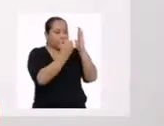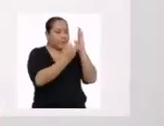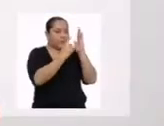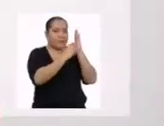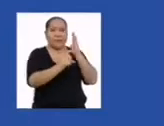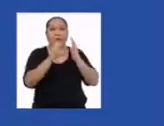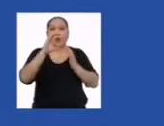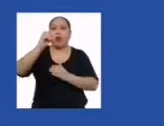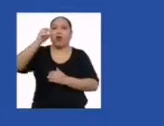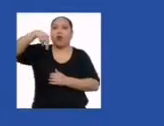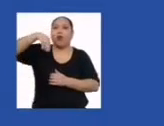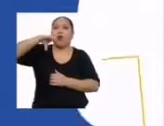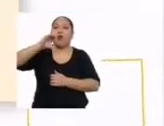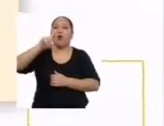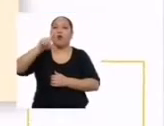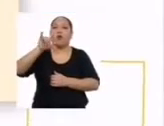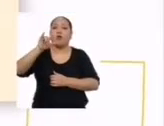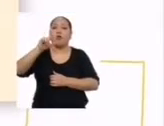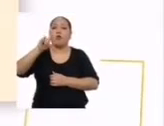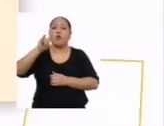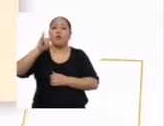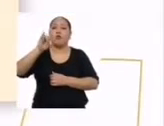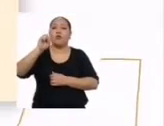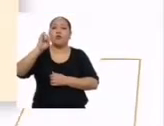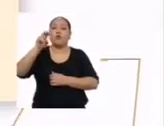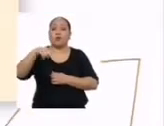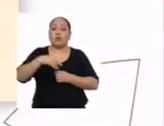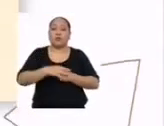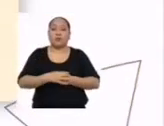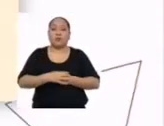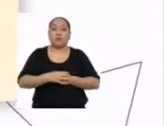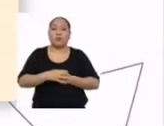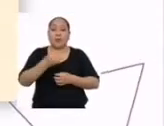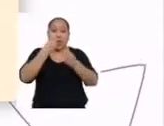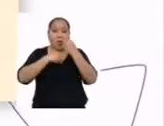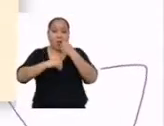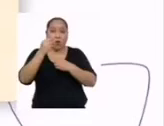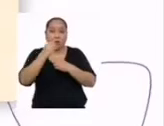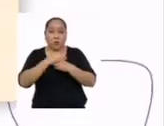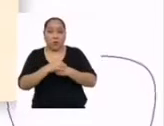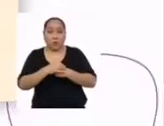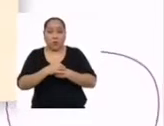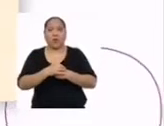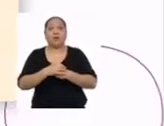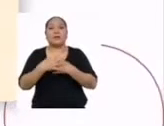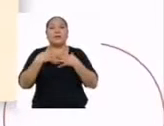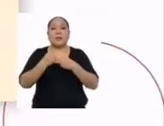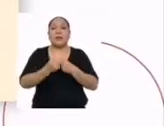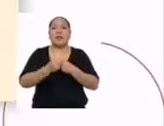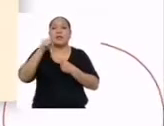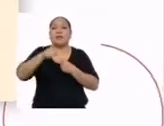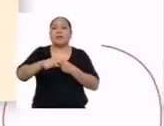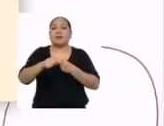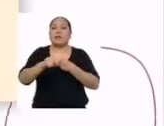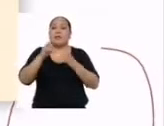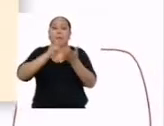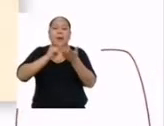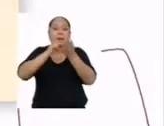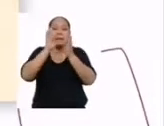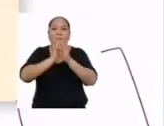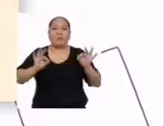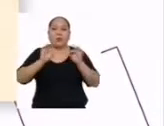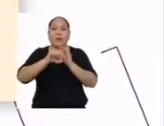conclusión. Ahí va. La nutrición toma aún más relevancia con la amenaza del coronavirus, ya que